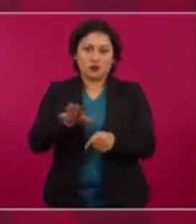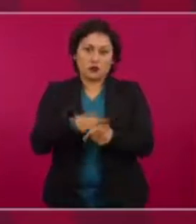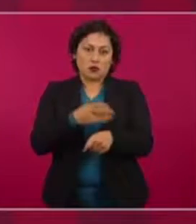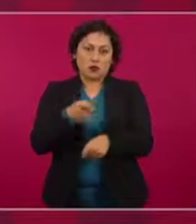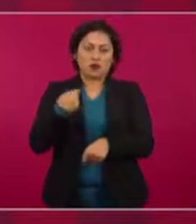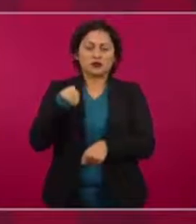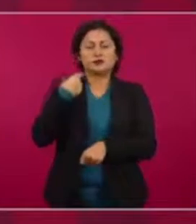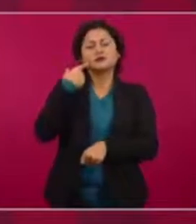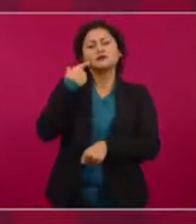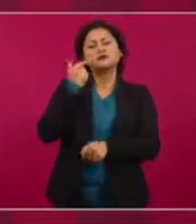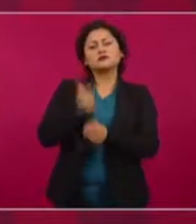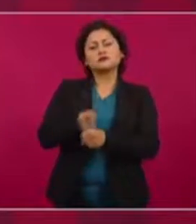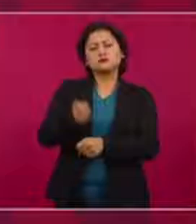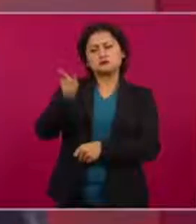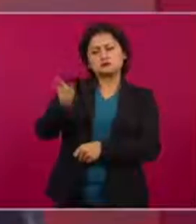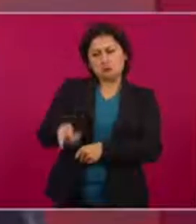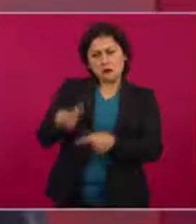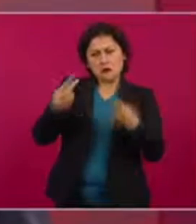mandó a llamar.